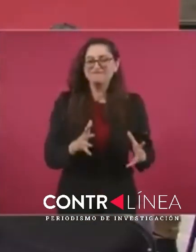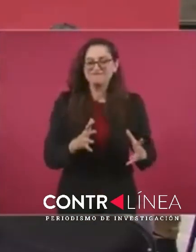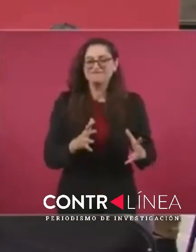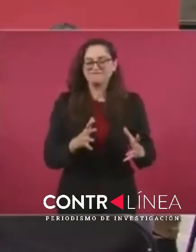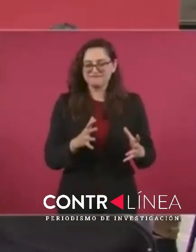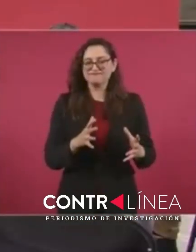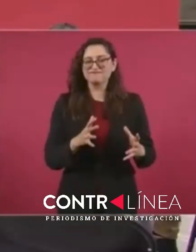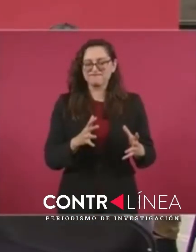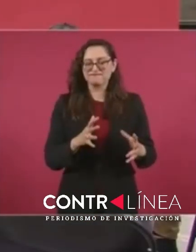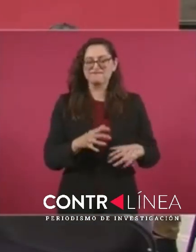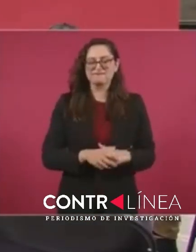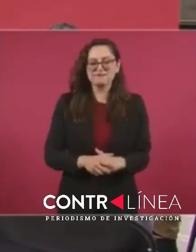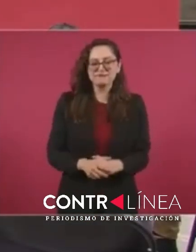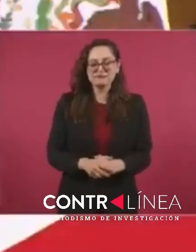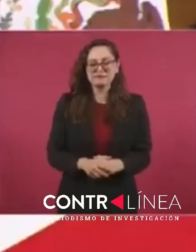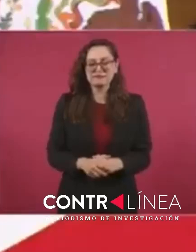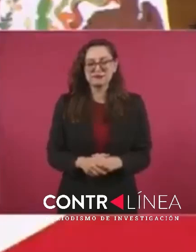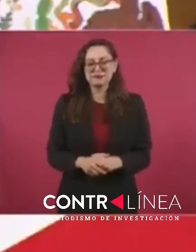buen corazón,